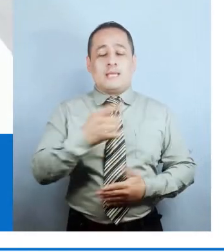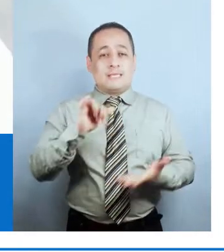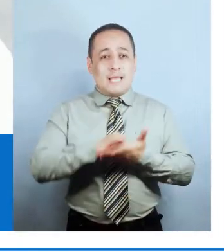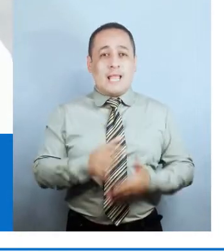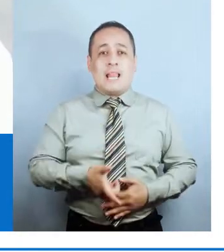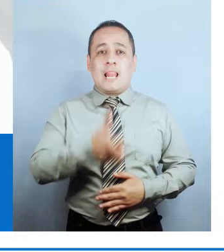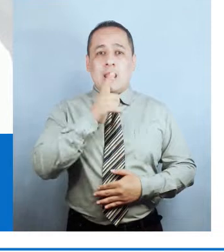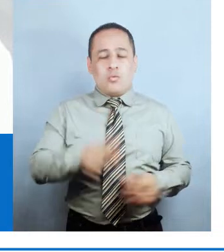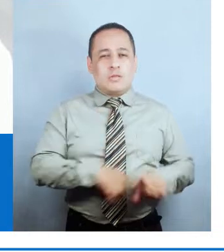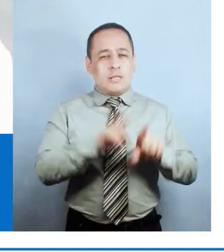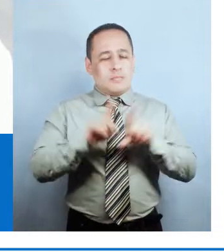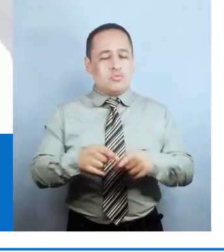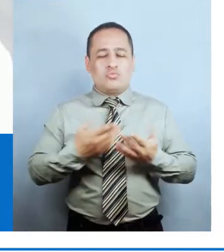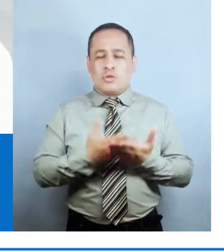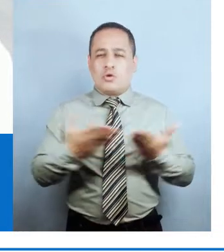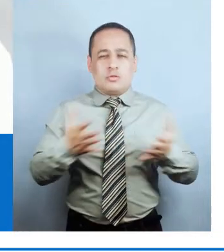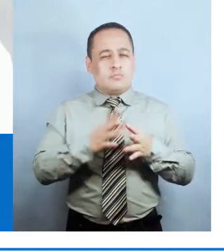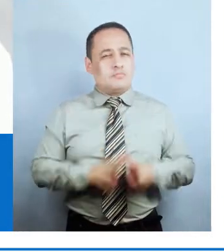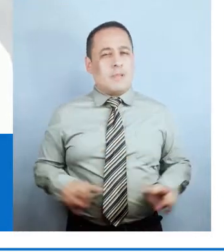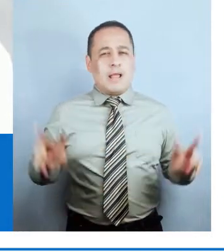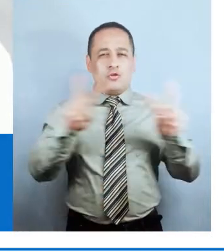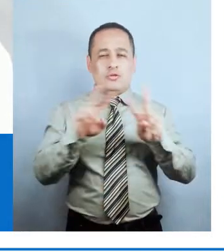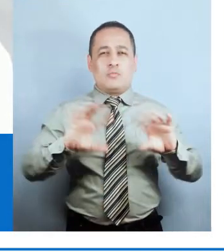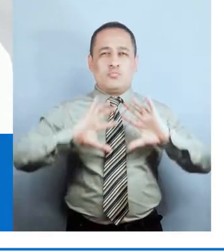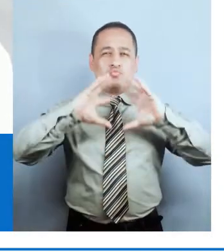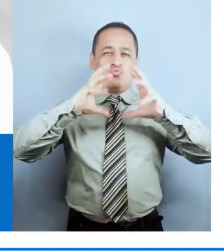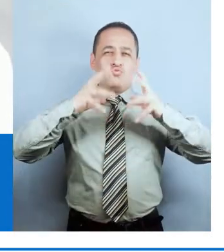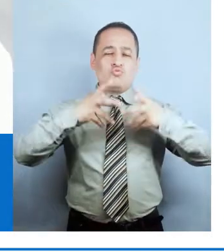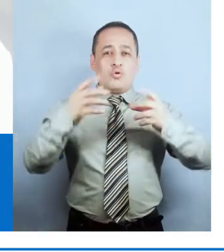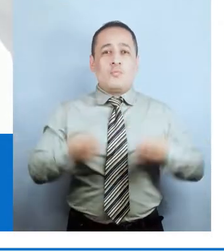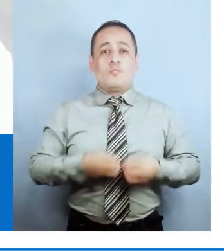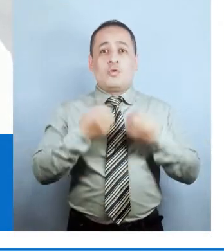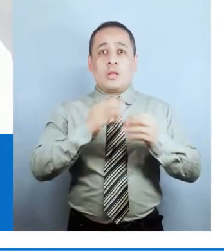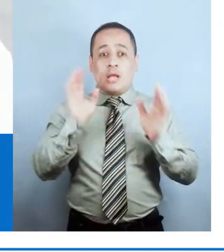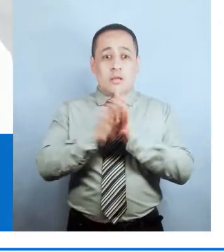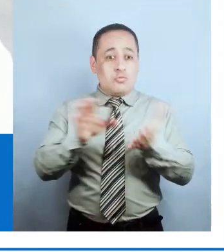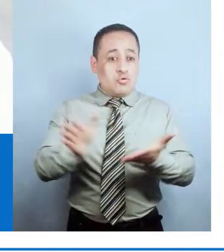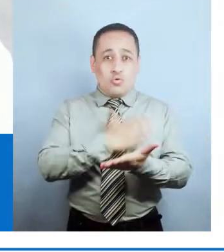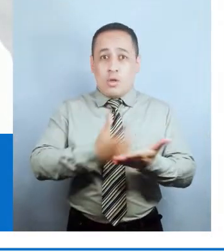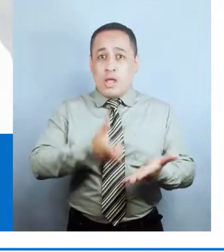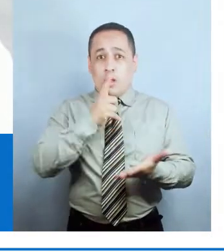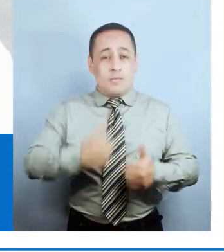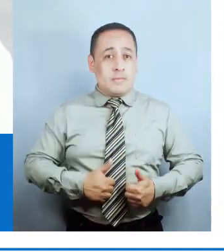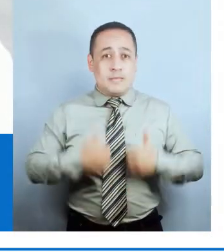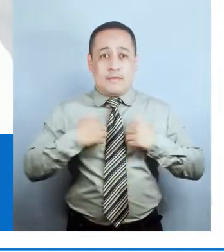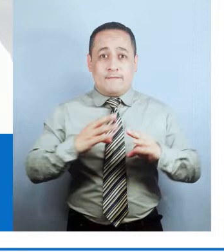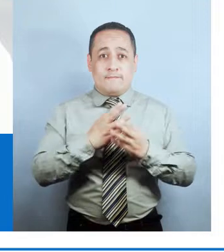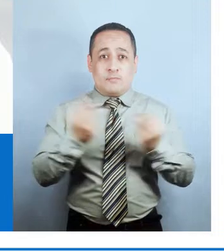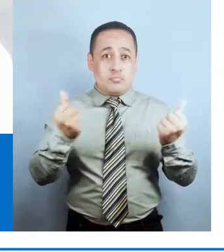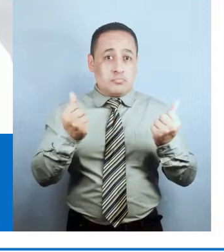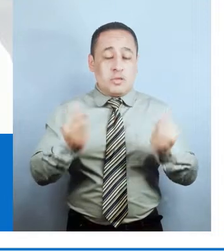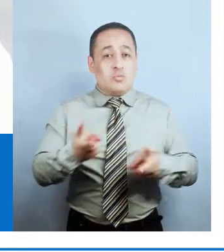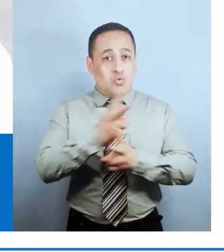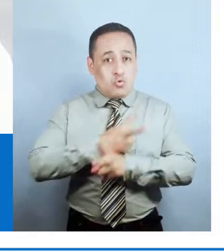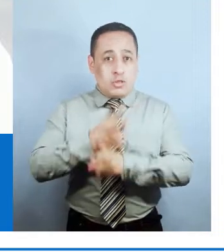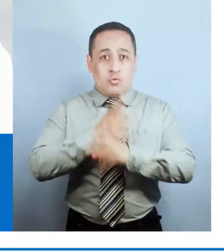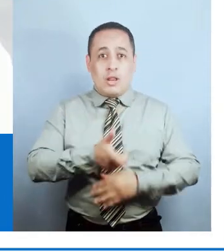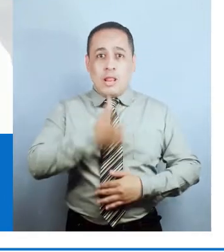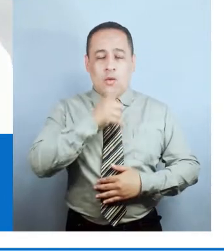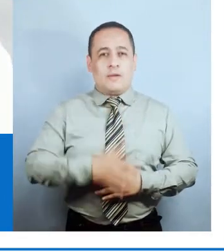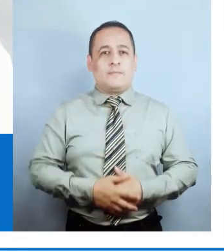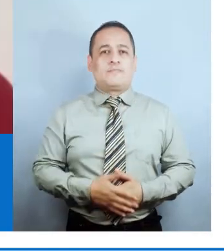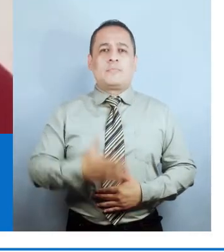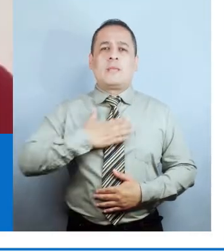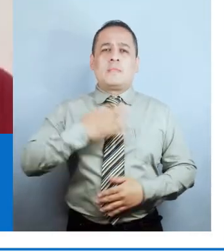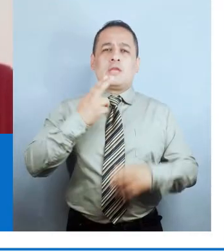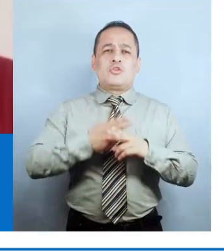sería que el agua es uno de los recursos más valiosos del mundo, ya que sin ella no existiría vida. Por eso, cuidemos